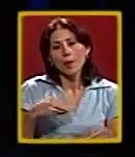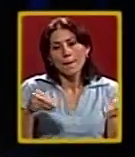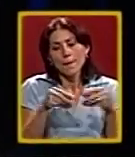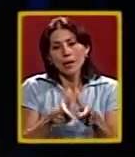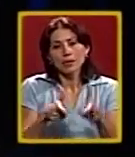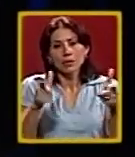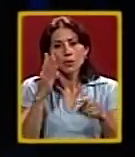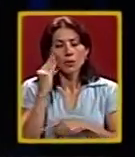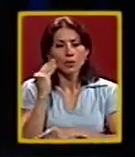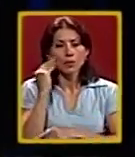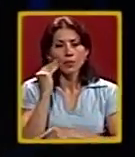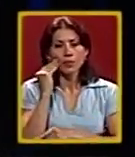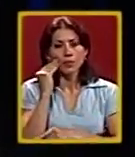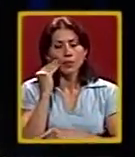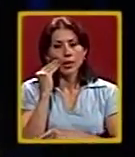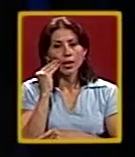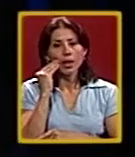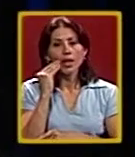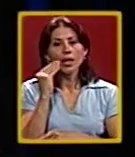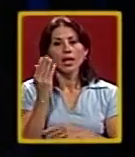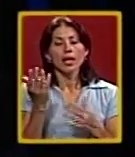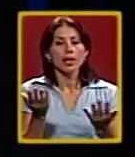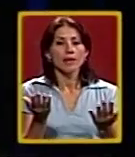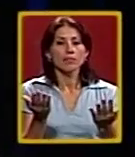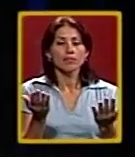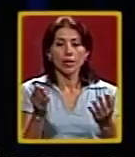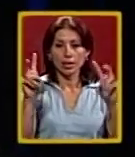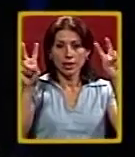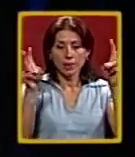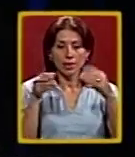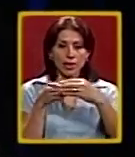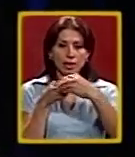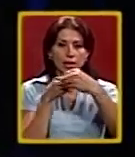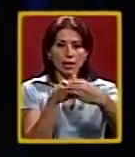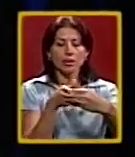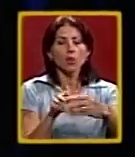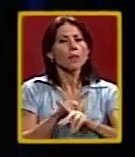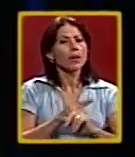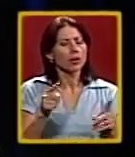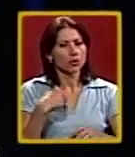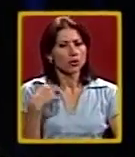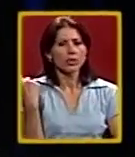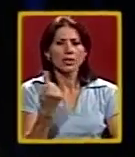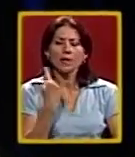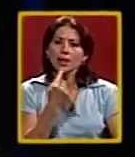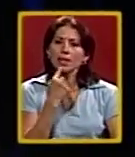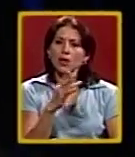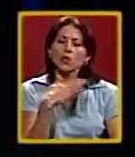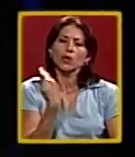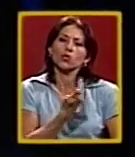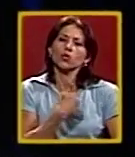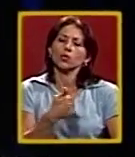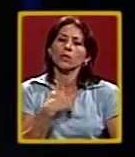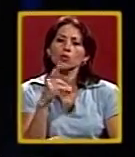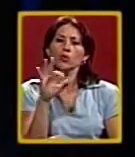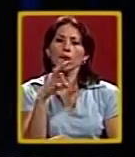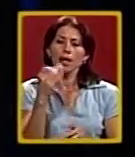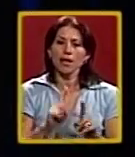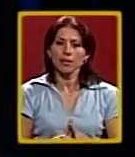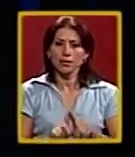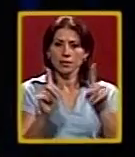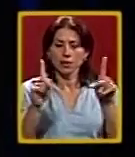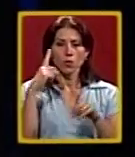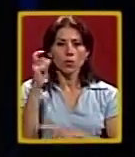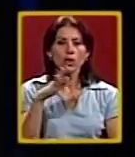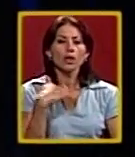experiencia en lo que es liderazgo en sí. Pero siempre digo que tenemos un estilo distinto porque